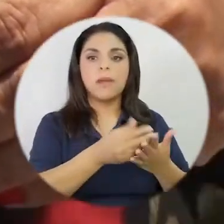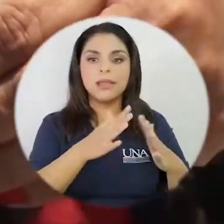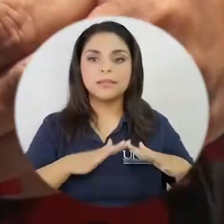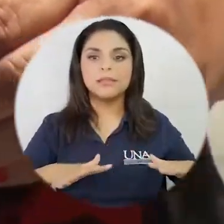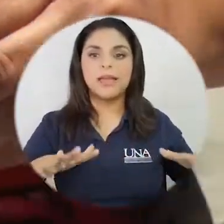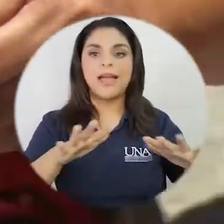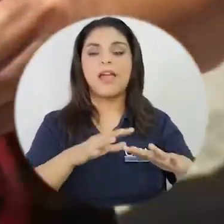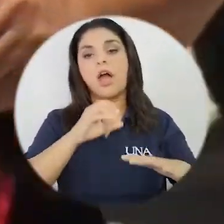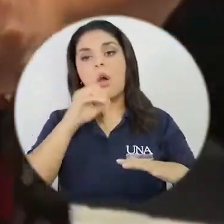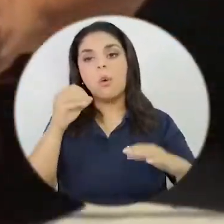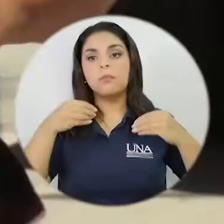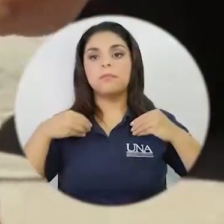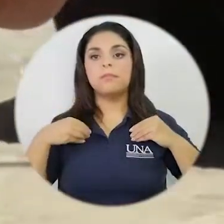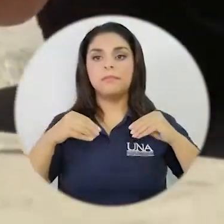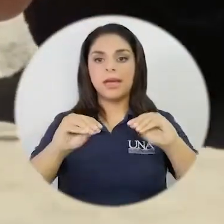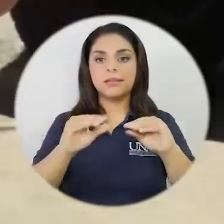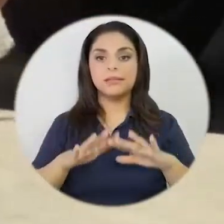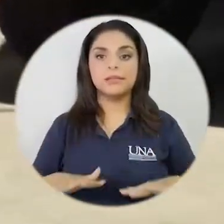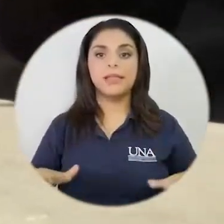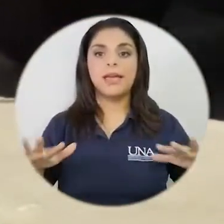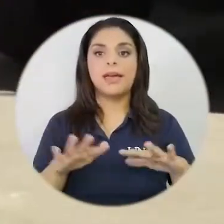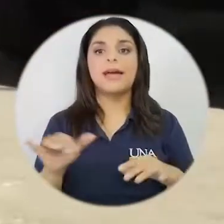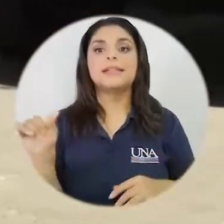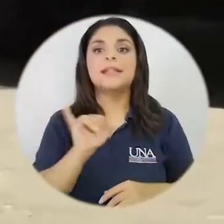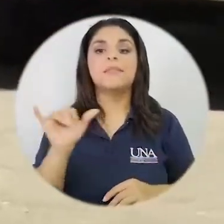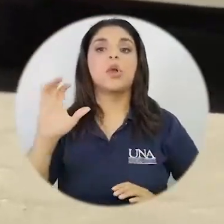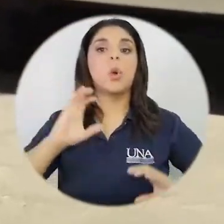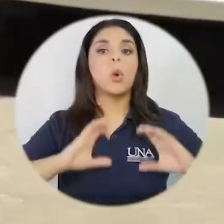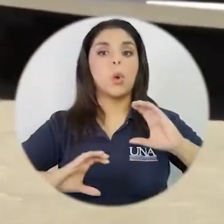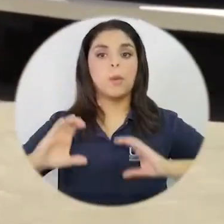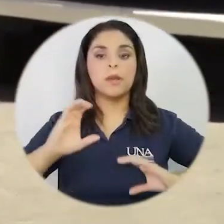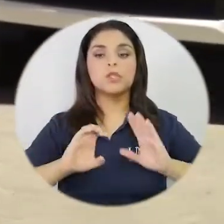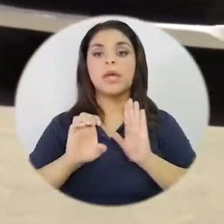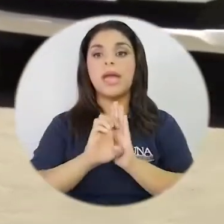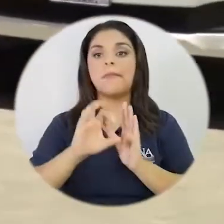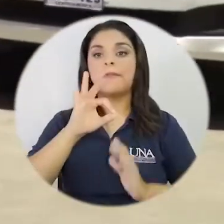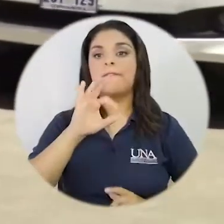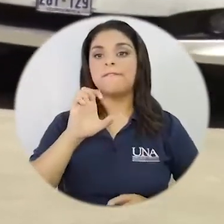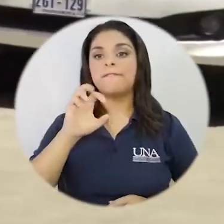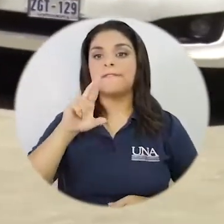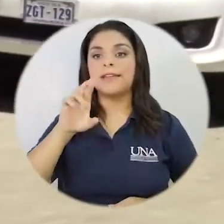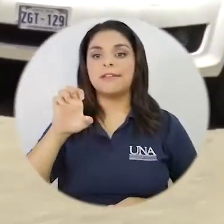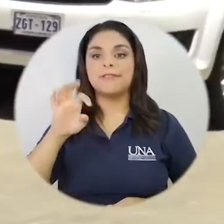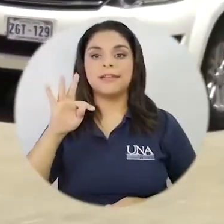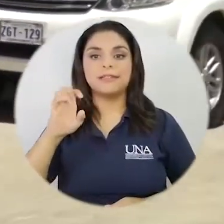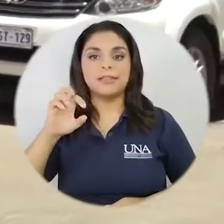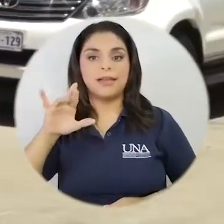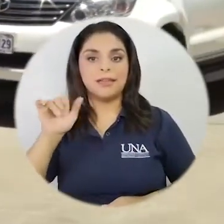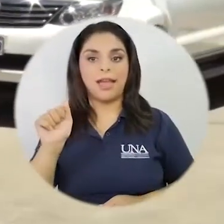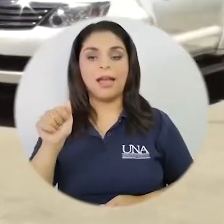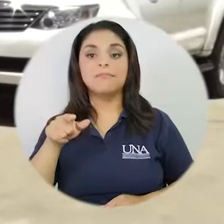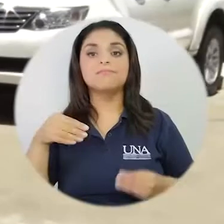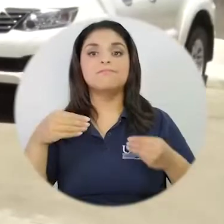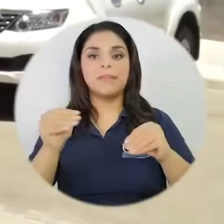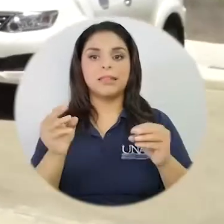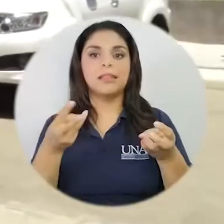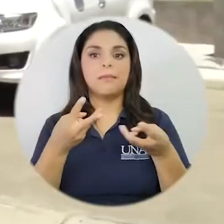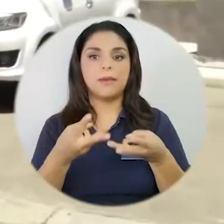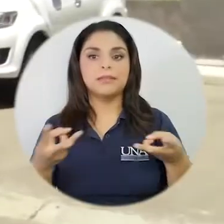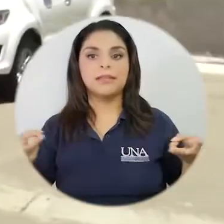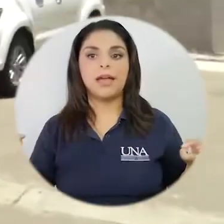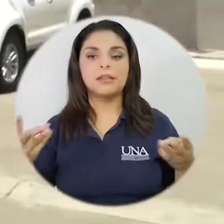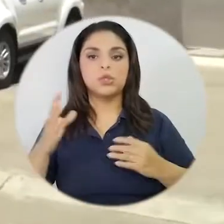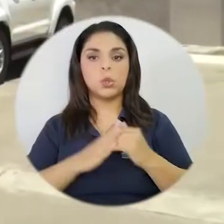tierras, con, por ejemplo, comercio como las ferreterías, que venden materiales de construcción. Y nos hemos dado cuenta